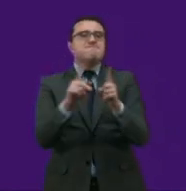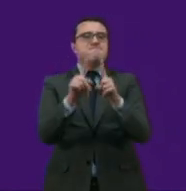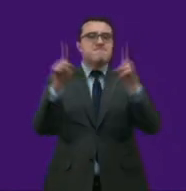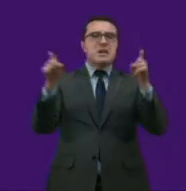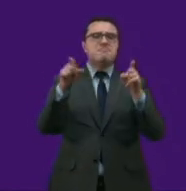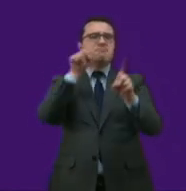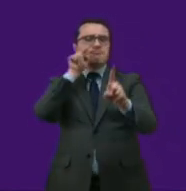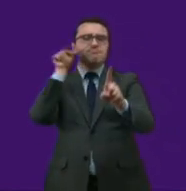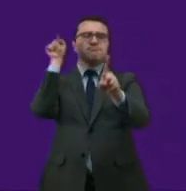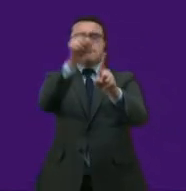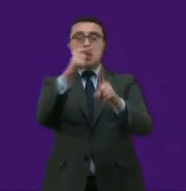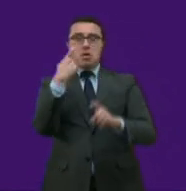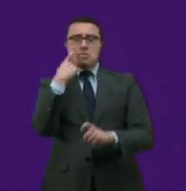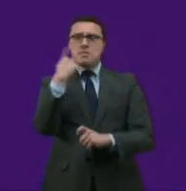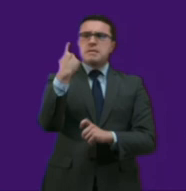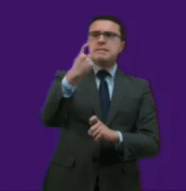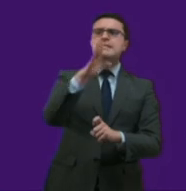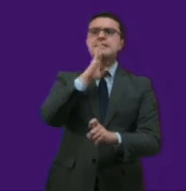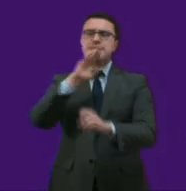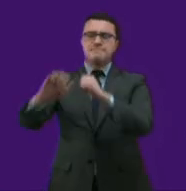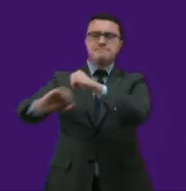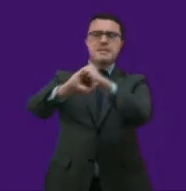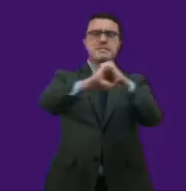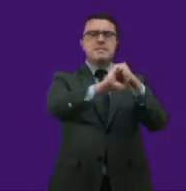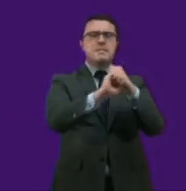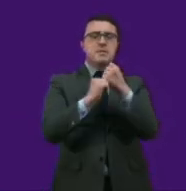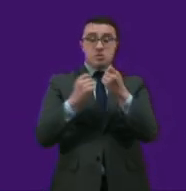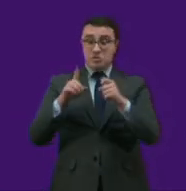buscar apoyo que existe después